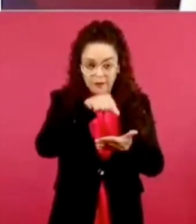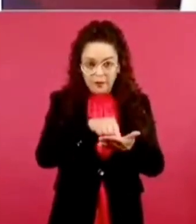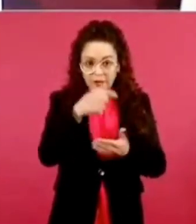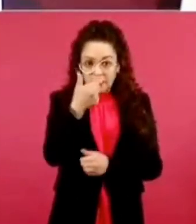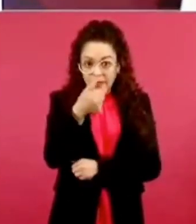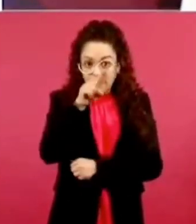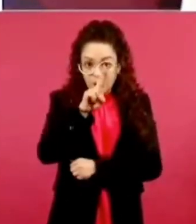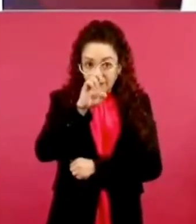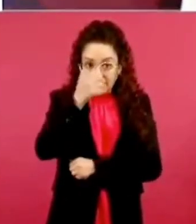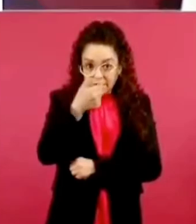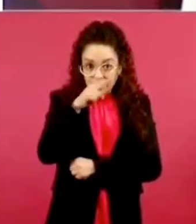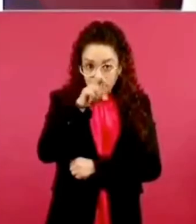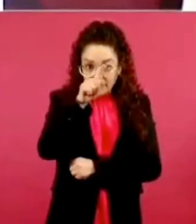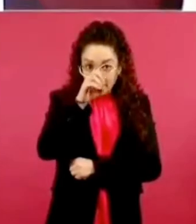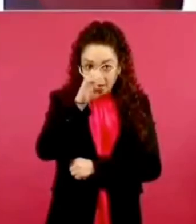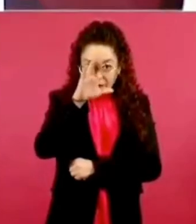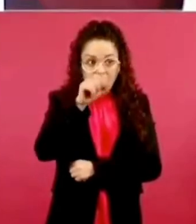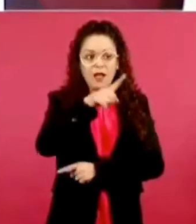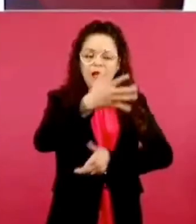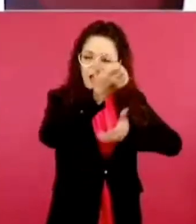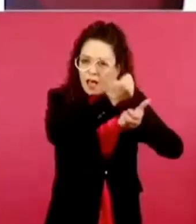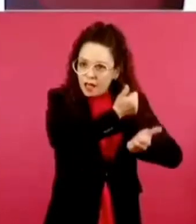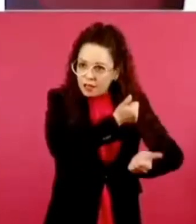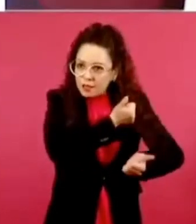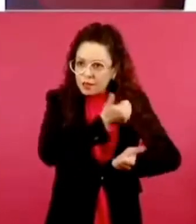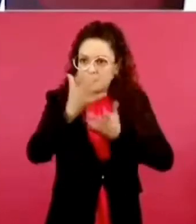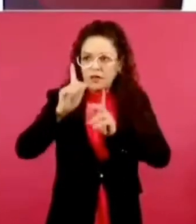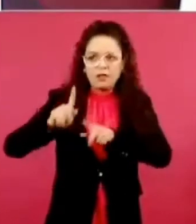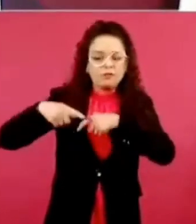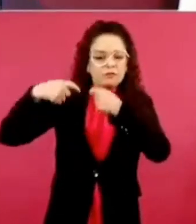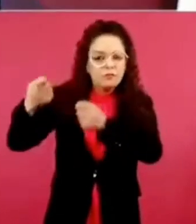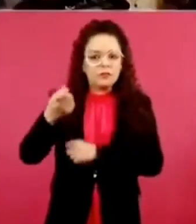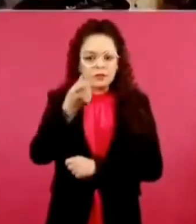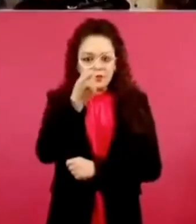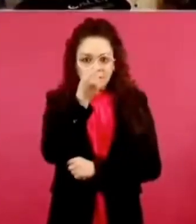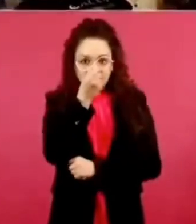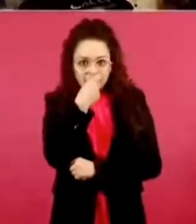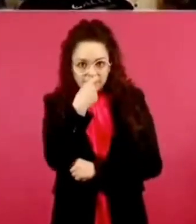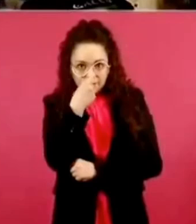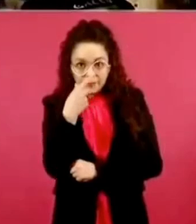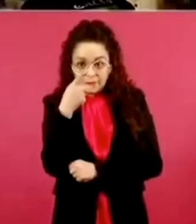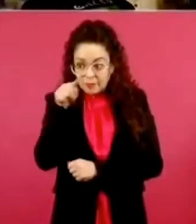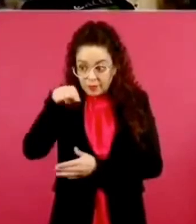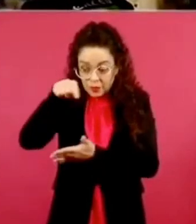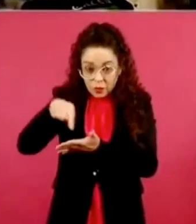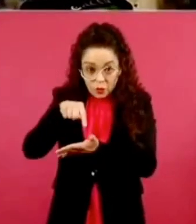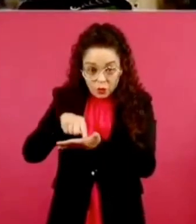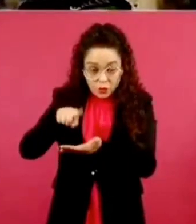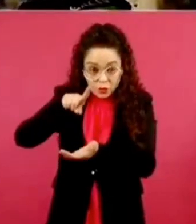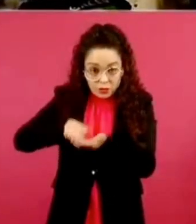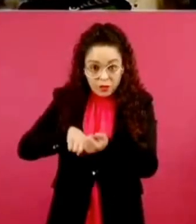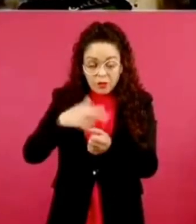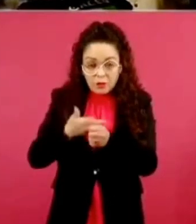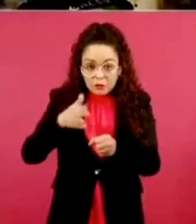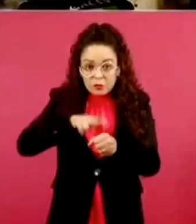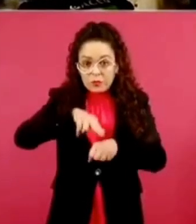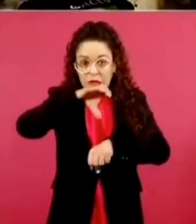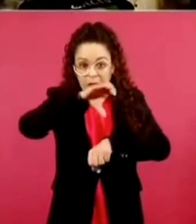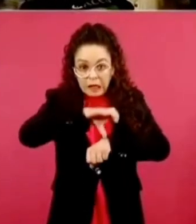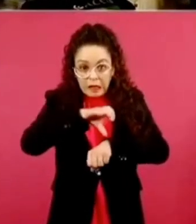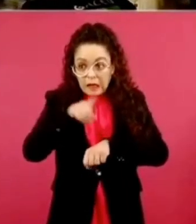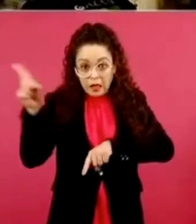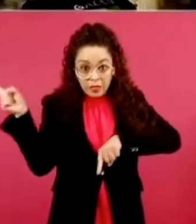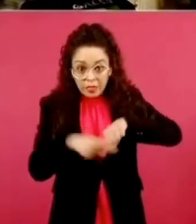el medicamento. Pero no es que desaparezcan las farmacias de las clínicas o de los